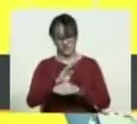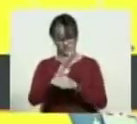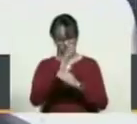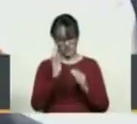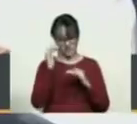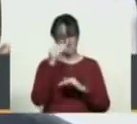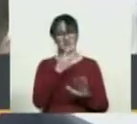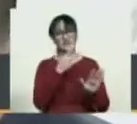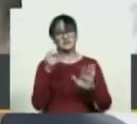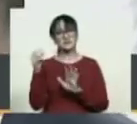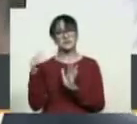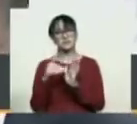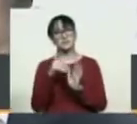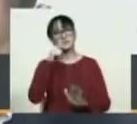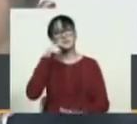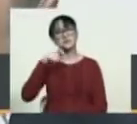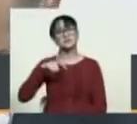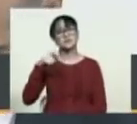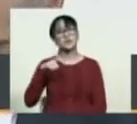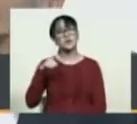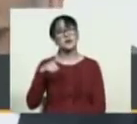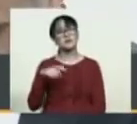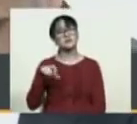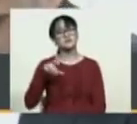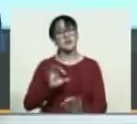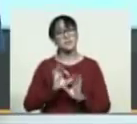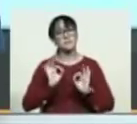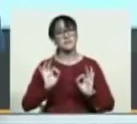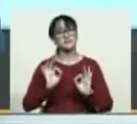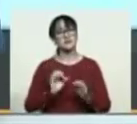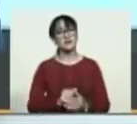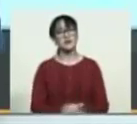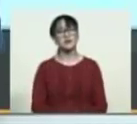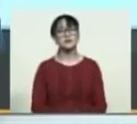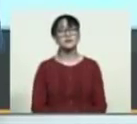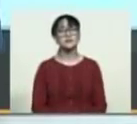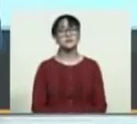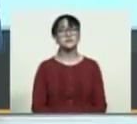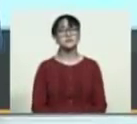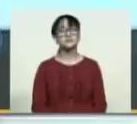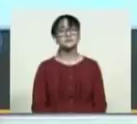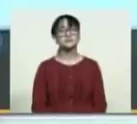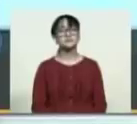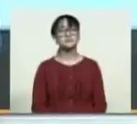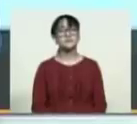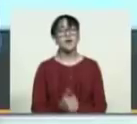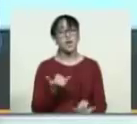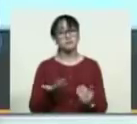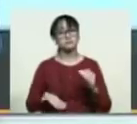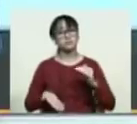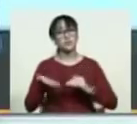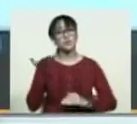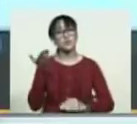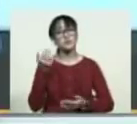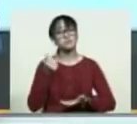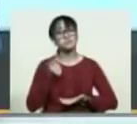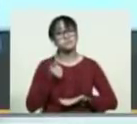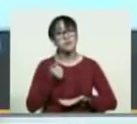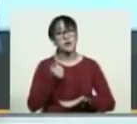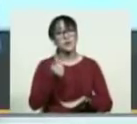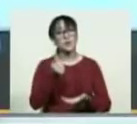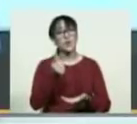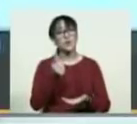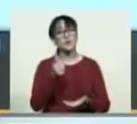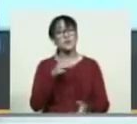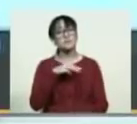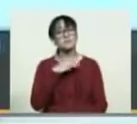700 mil compatriotas que tienen una necesidad especial. Y a ellos estoy aumentando el bono de